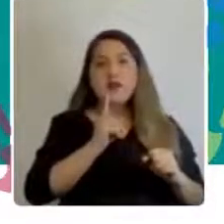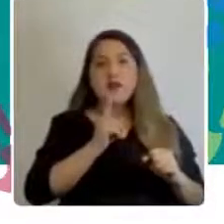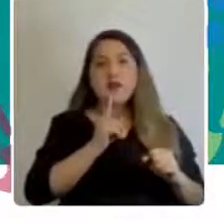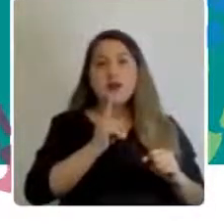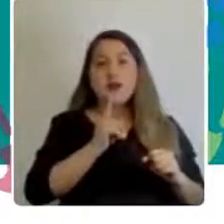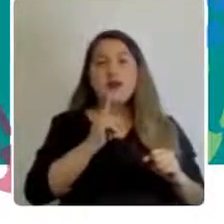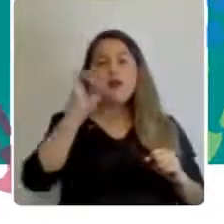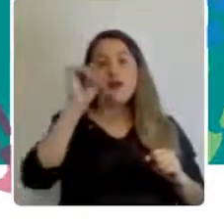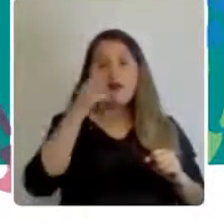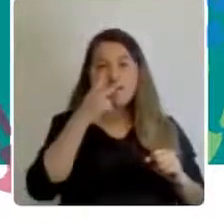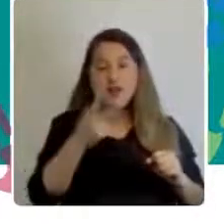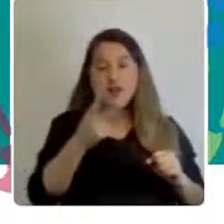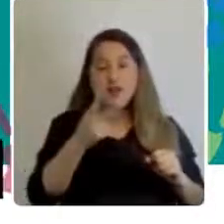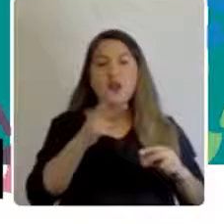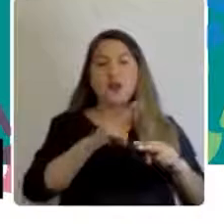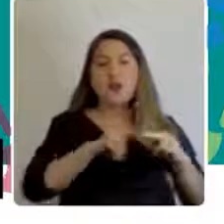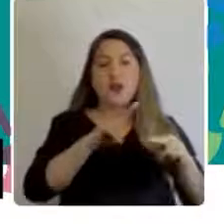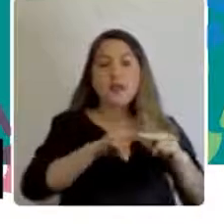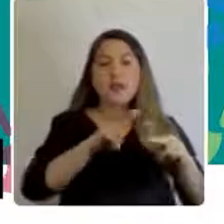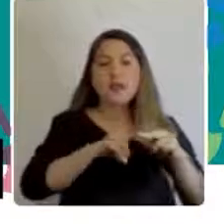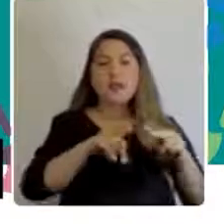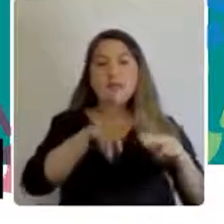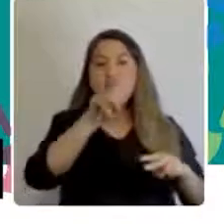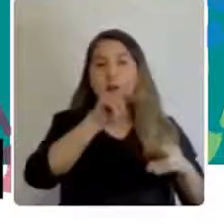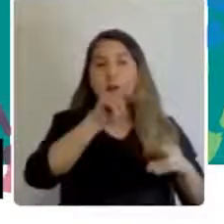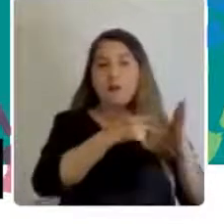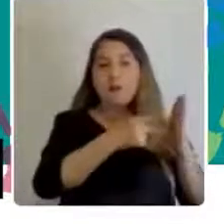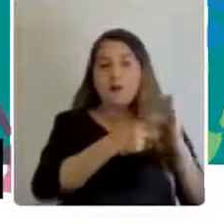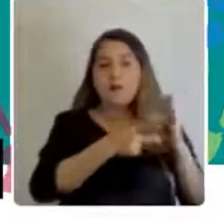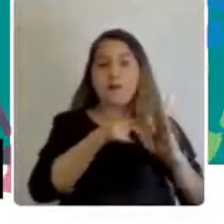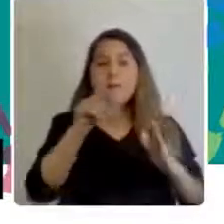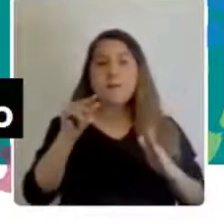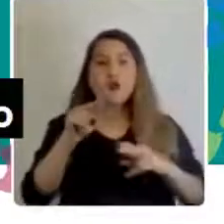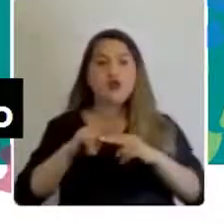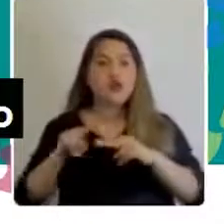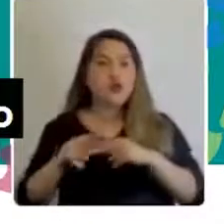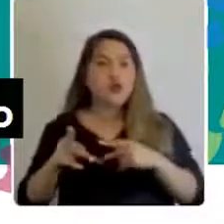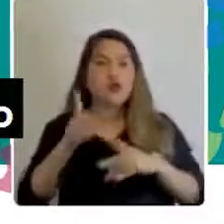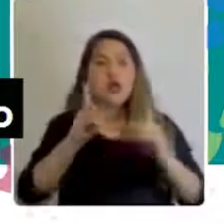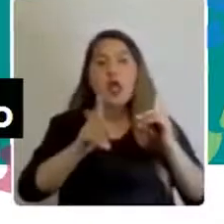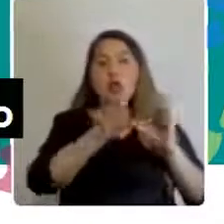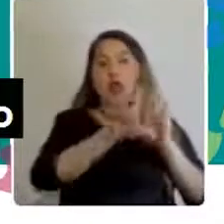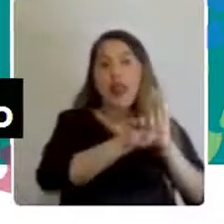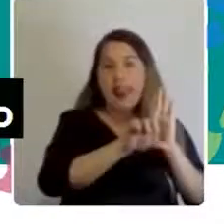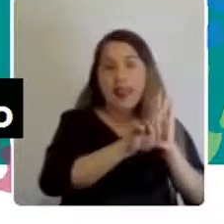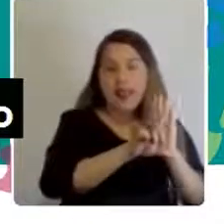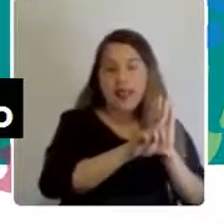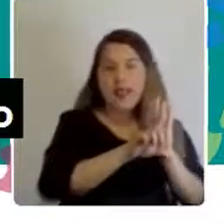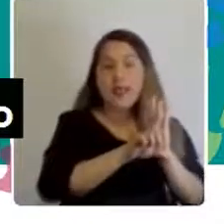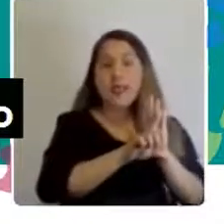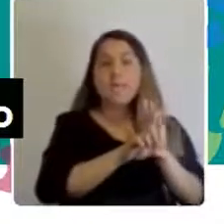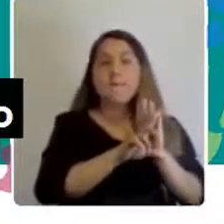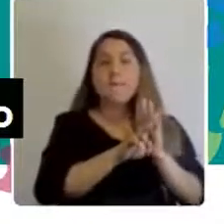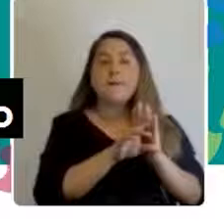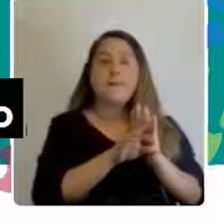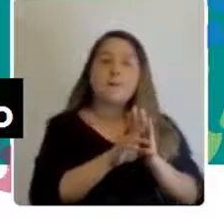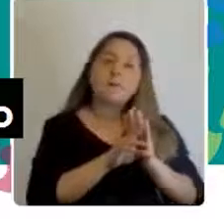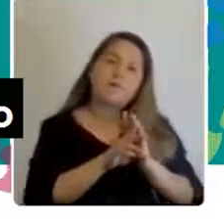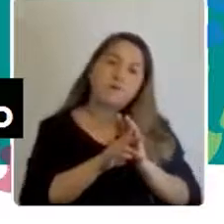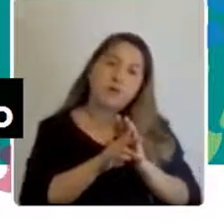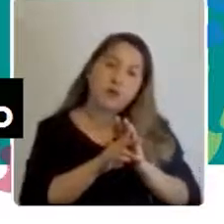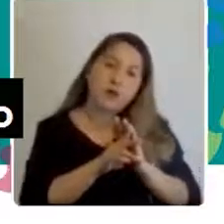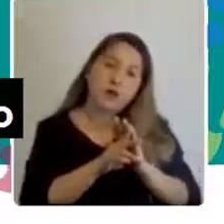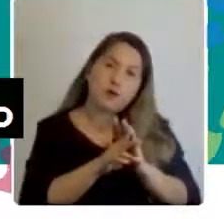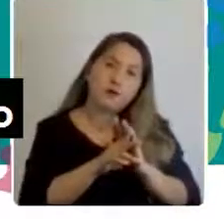más problemas de los que soluciona. Hay algunas leyes por enfermedad, por ejemplo, la ley del VIH, que estuvo